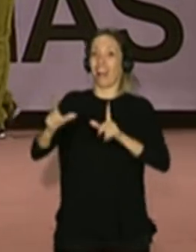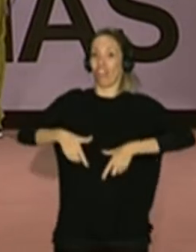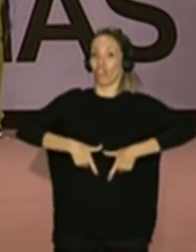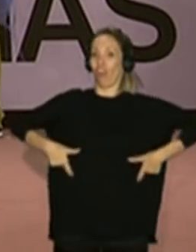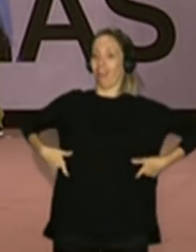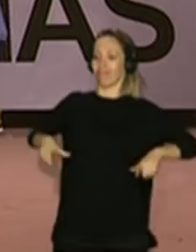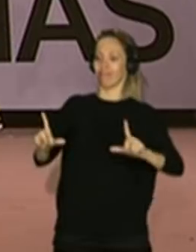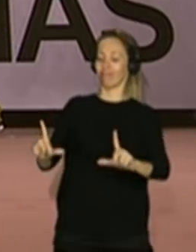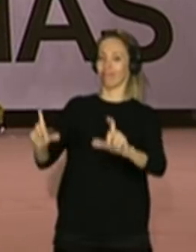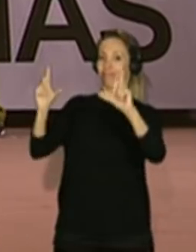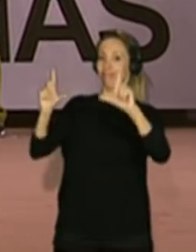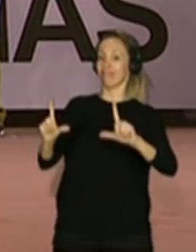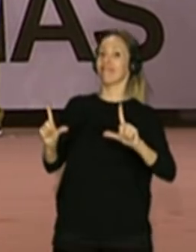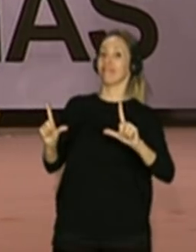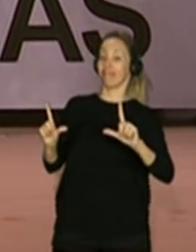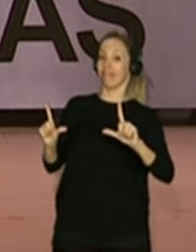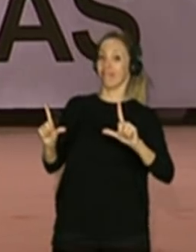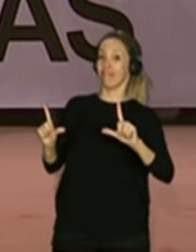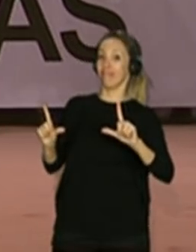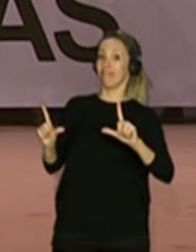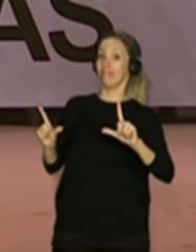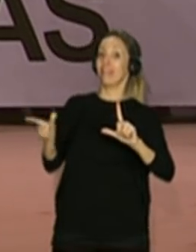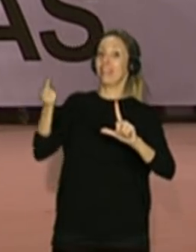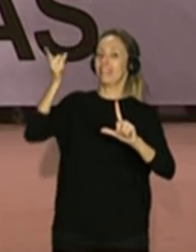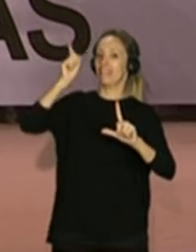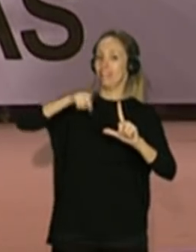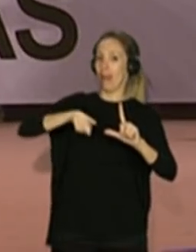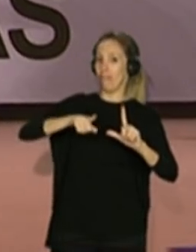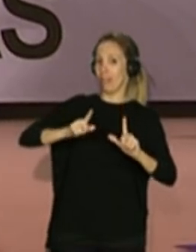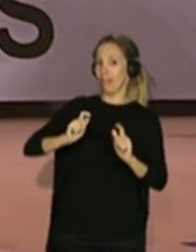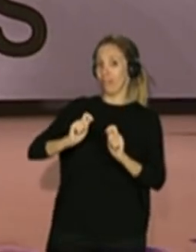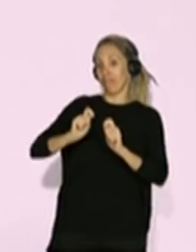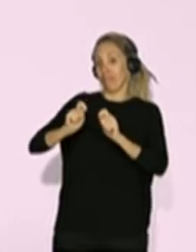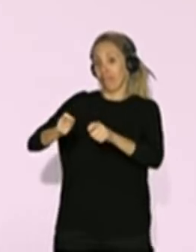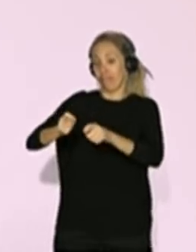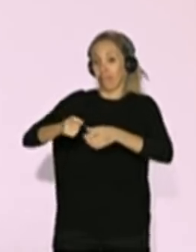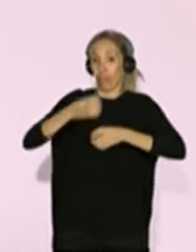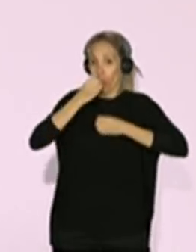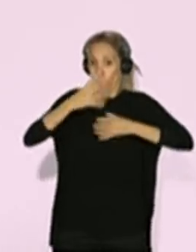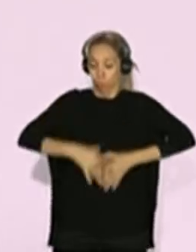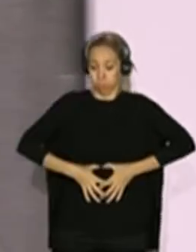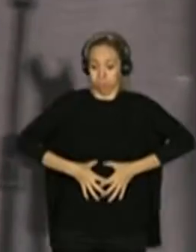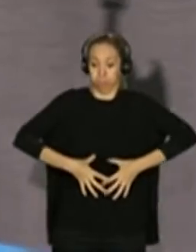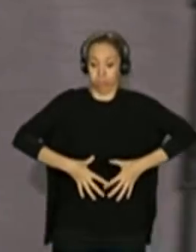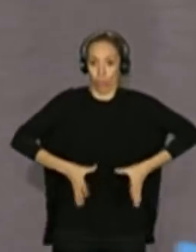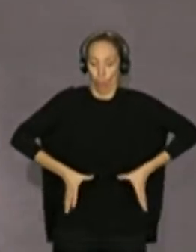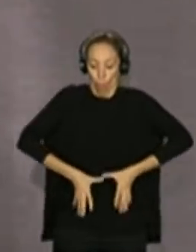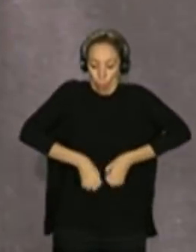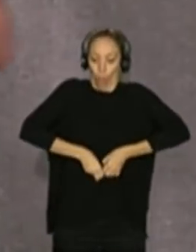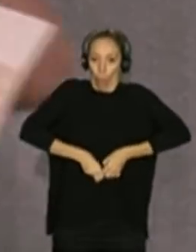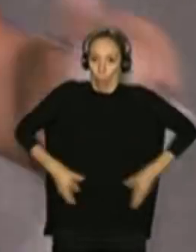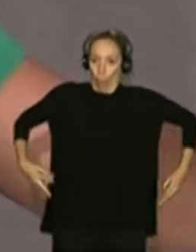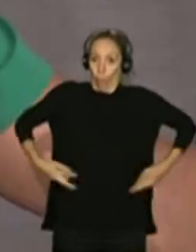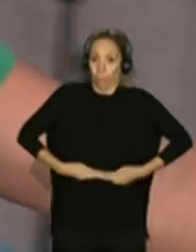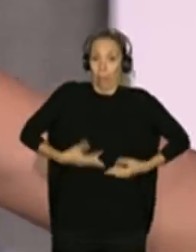y le vamos a poner el balón gástrico. Pero como hay recortes y no tenemos